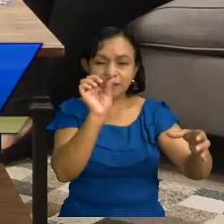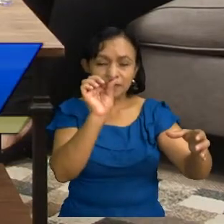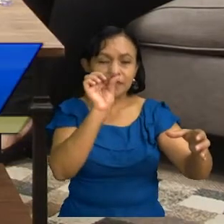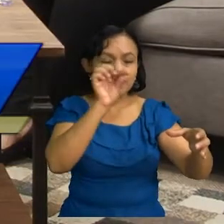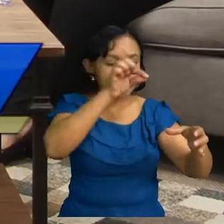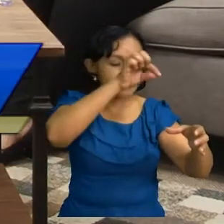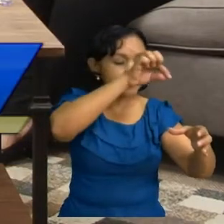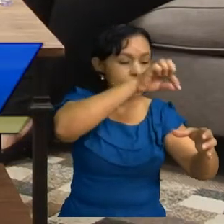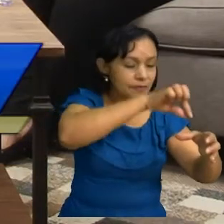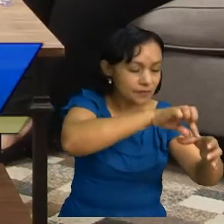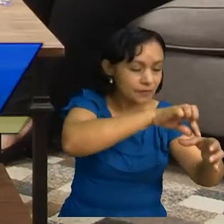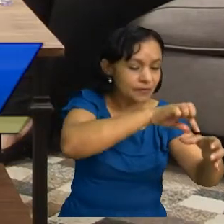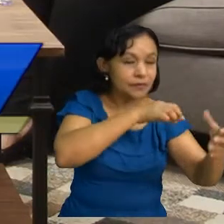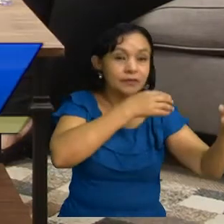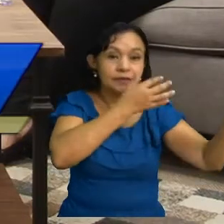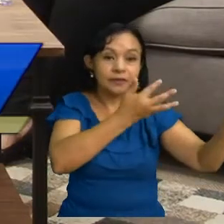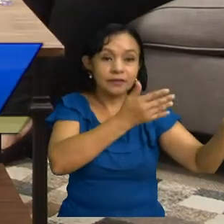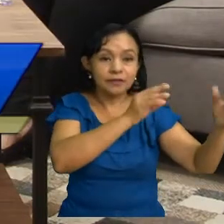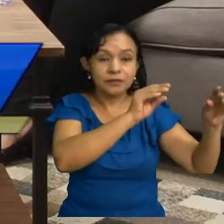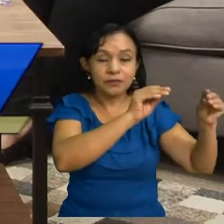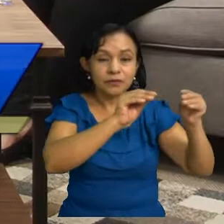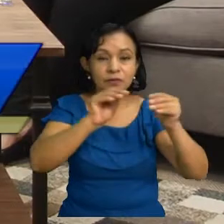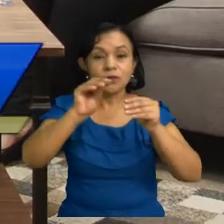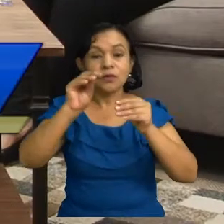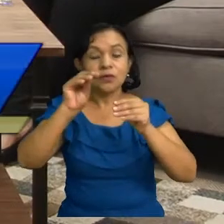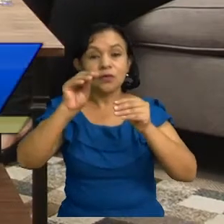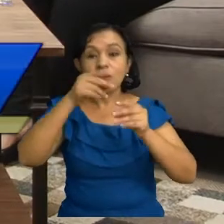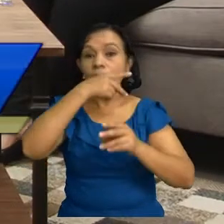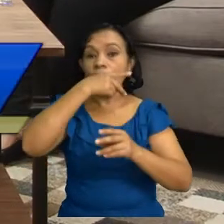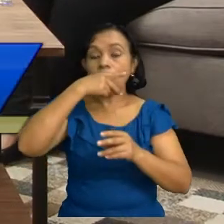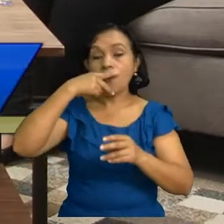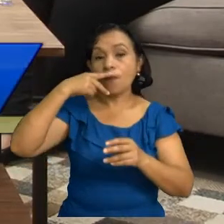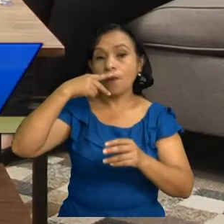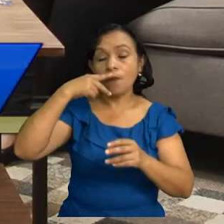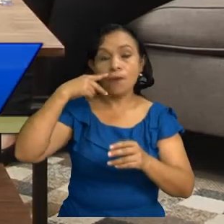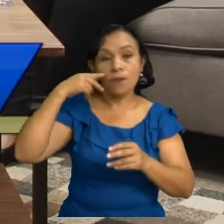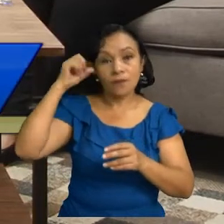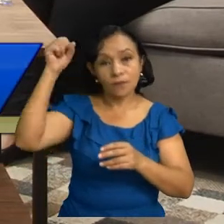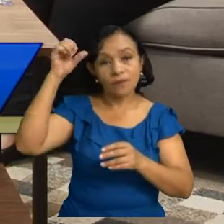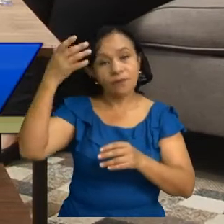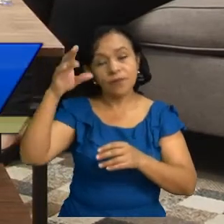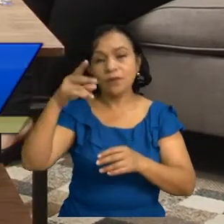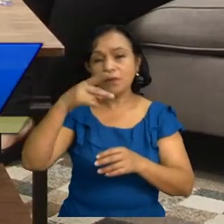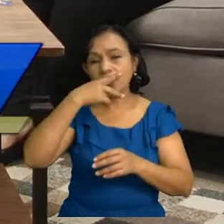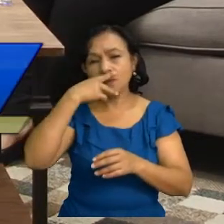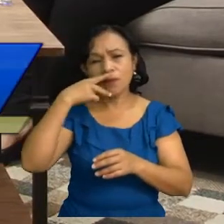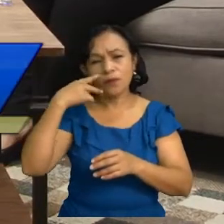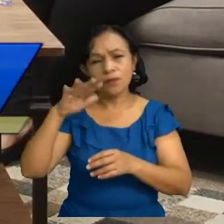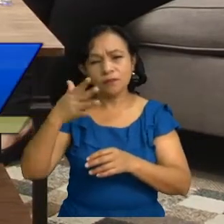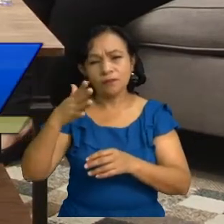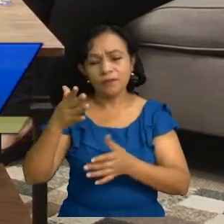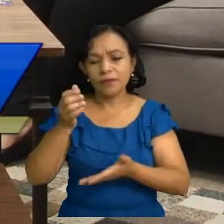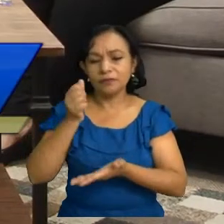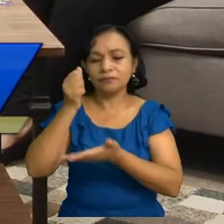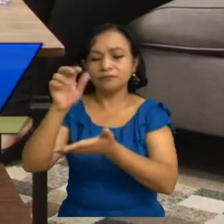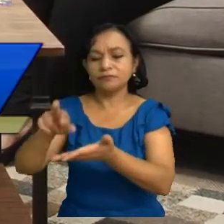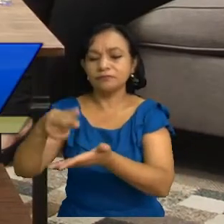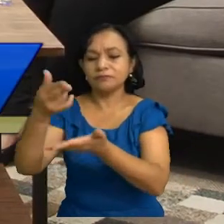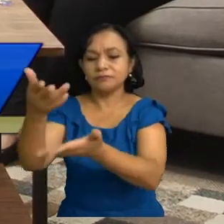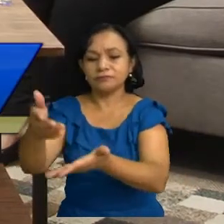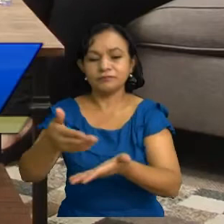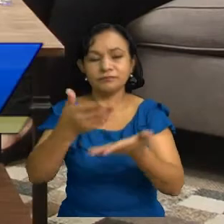estamos en ahorita sumando esfuerzos con muchos protagonistas tenemos como meta más de 1200